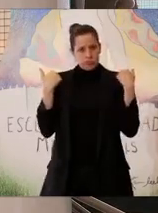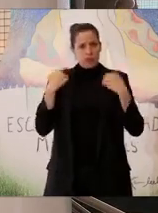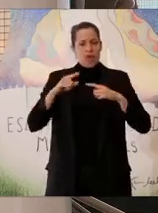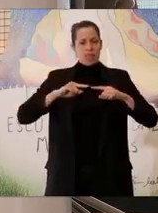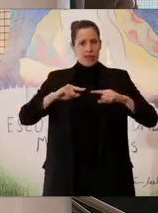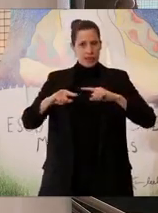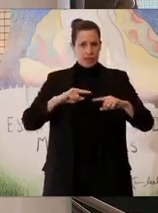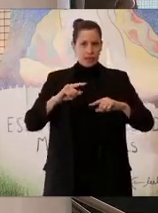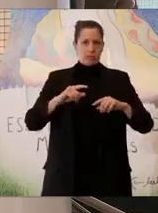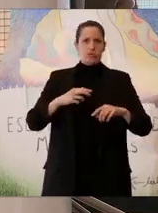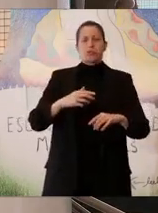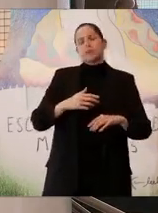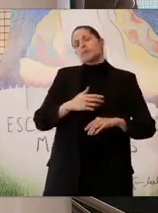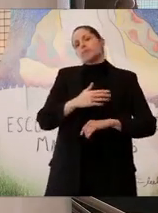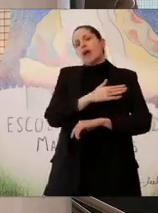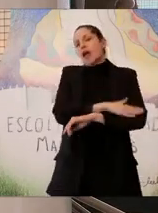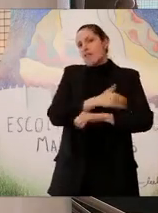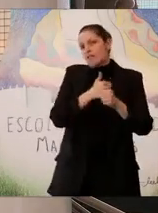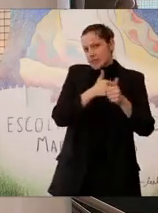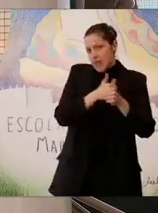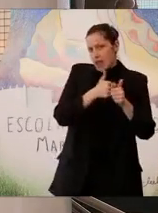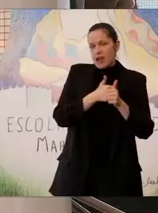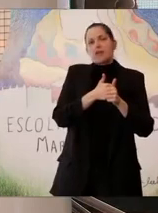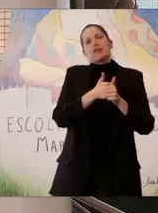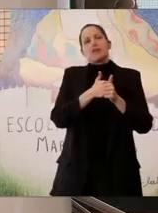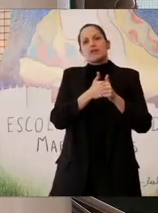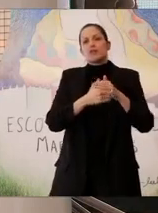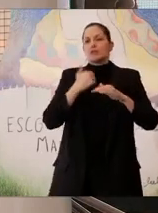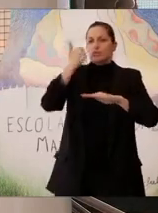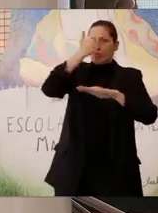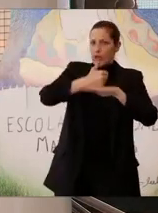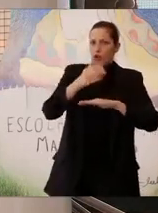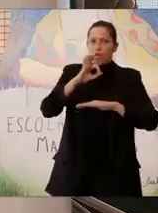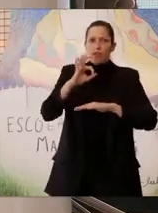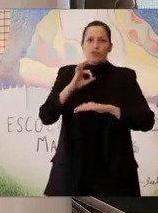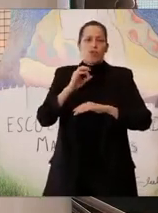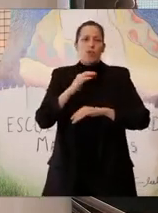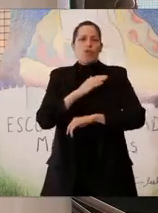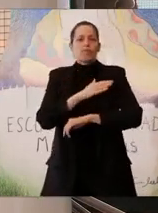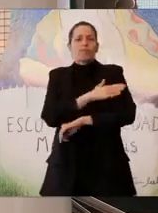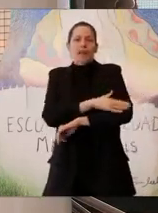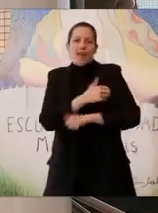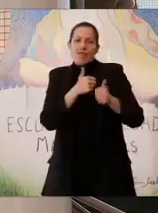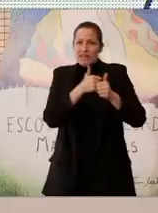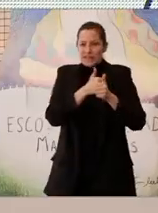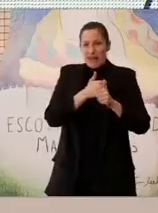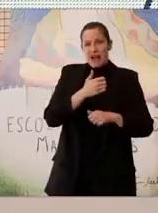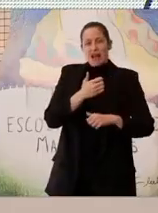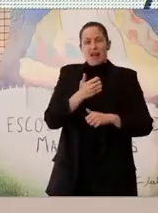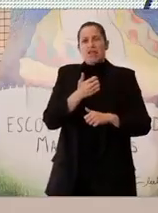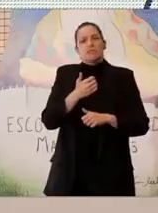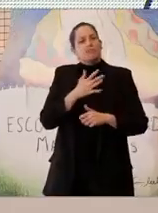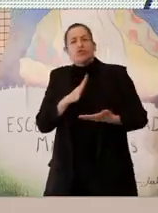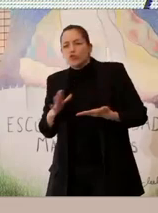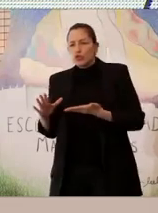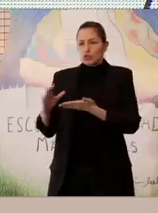fiscales superiores, fiscales provinciales, los fiscales de sala, la Fiscalía General del Estado, todos también tengamos esa mirada feminista y